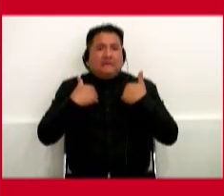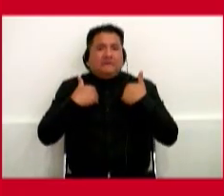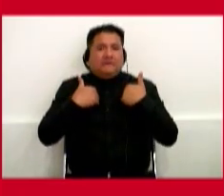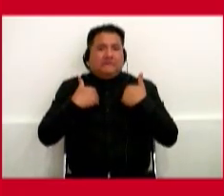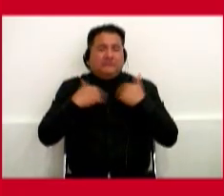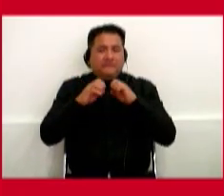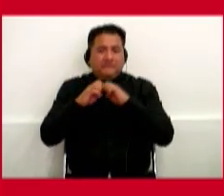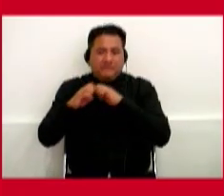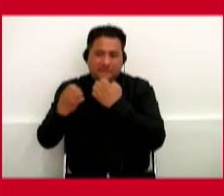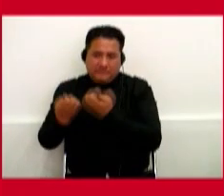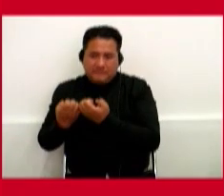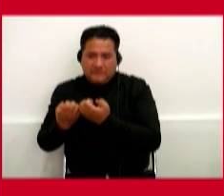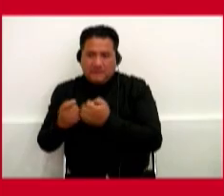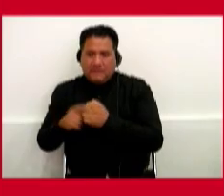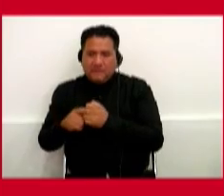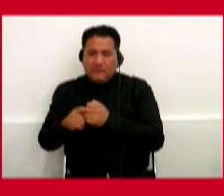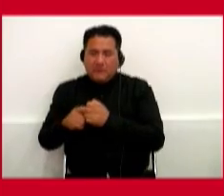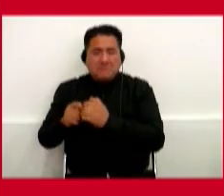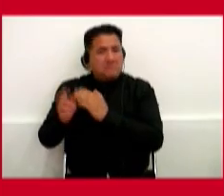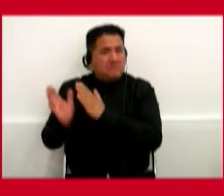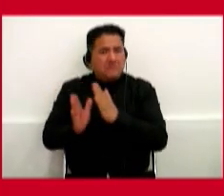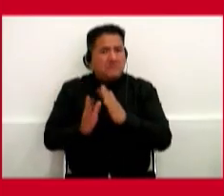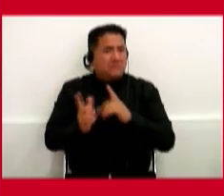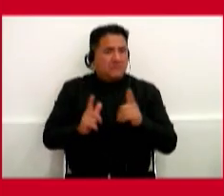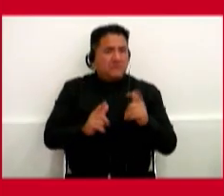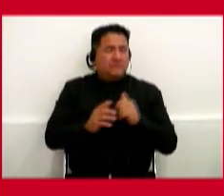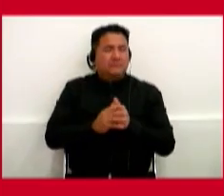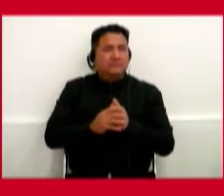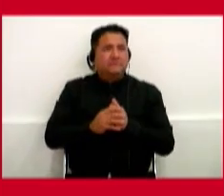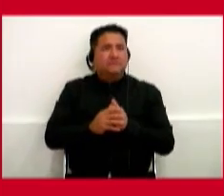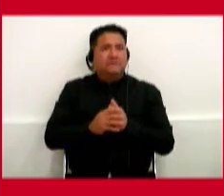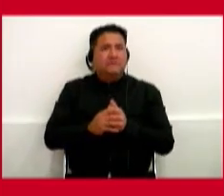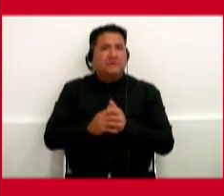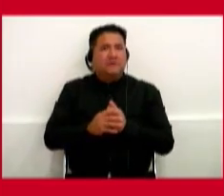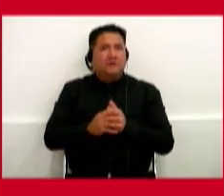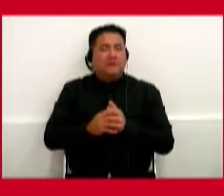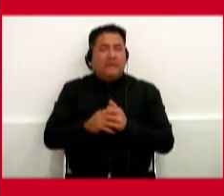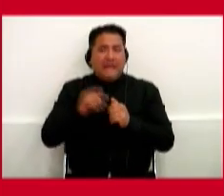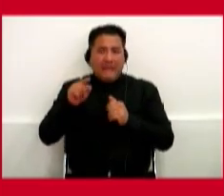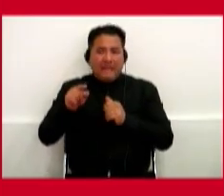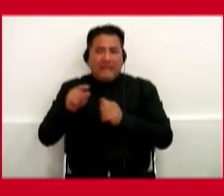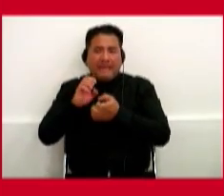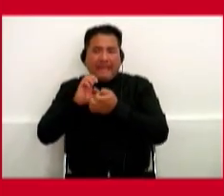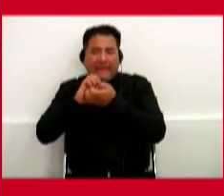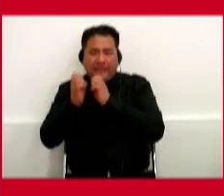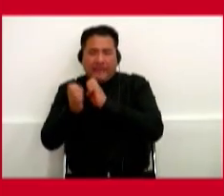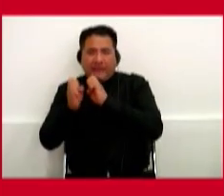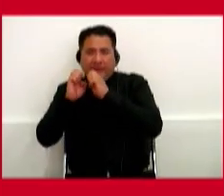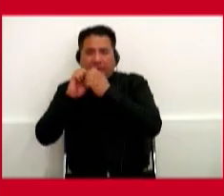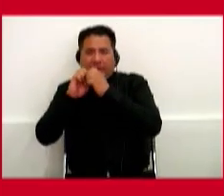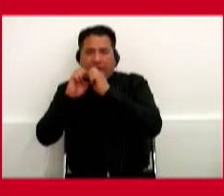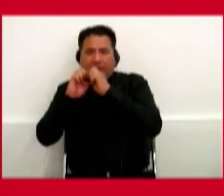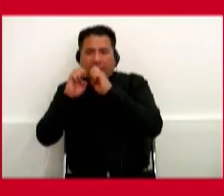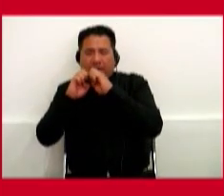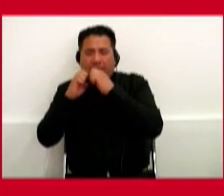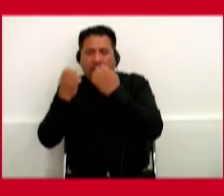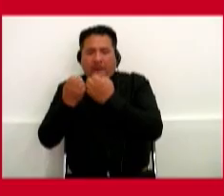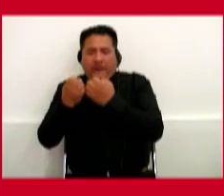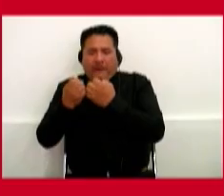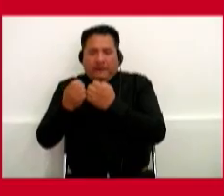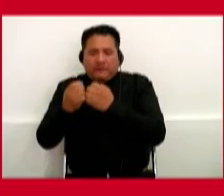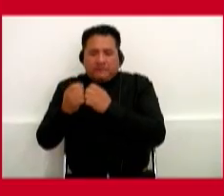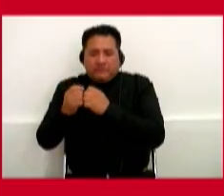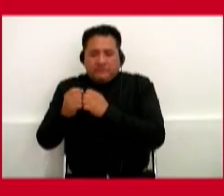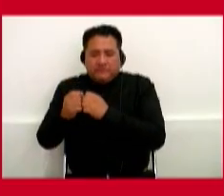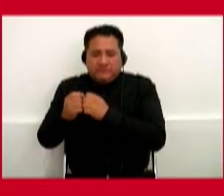preparado porque ya hacían perforaciones de 24 pies. Este equipo nos permite o nos da el beneficio de perforar en una sola